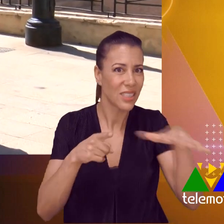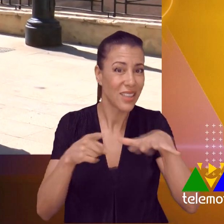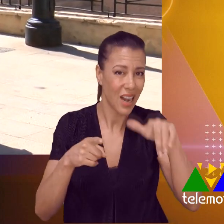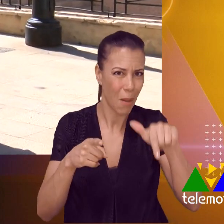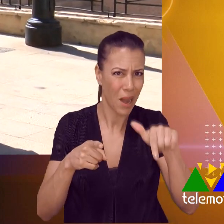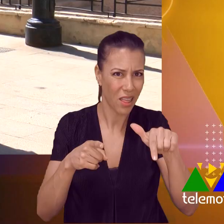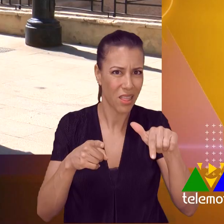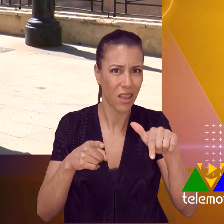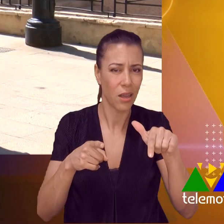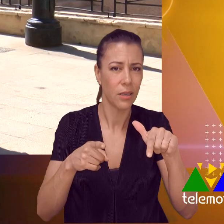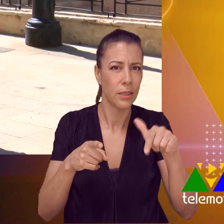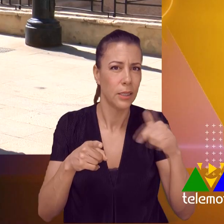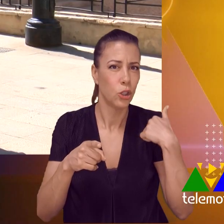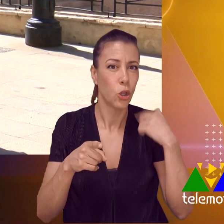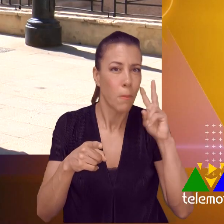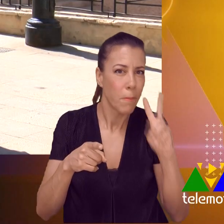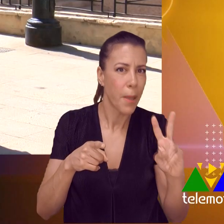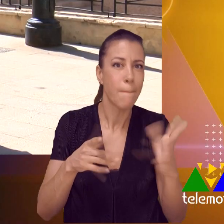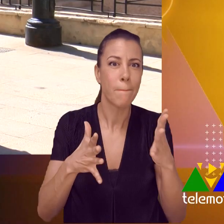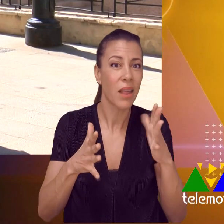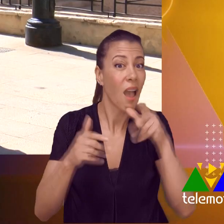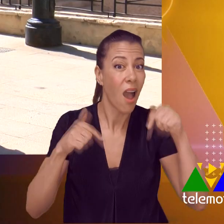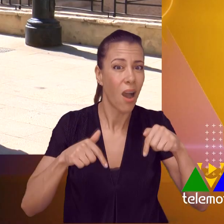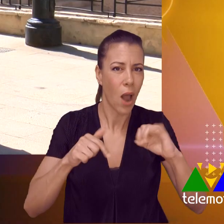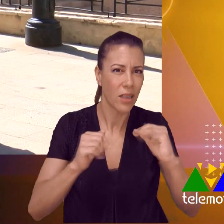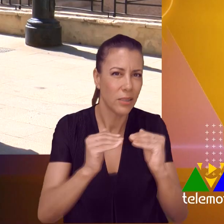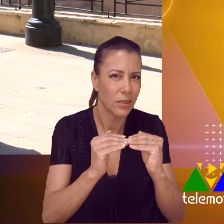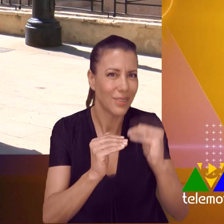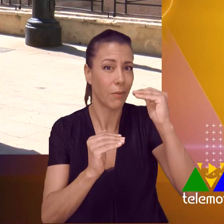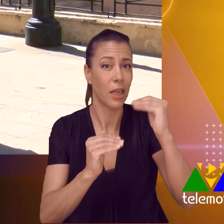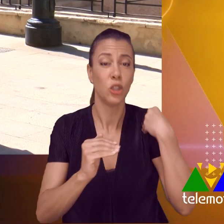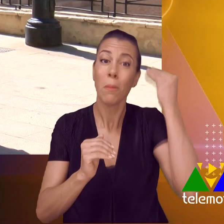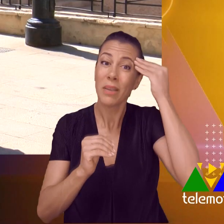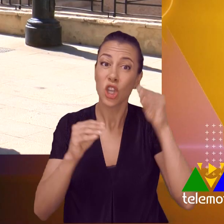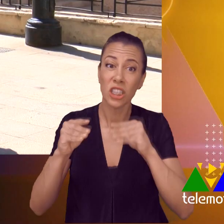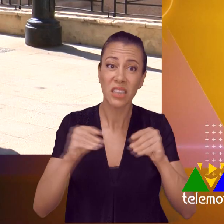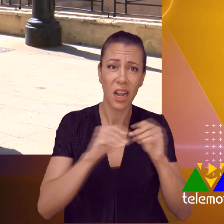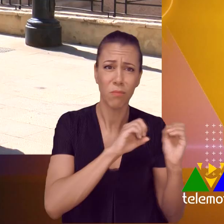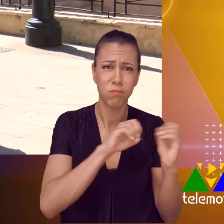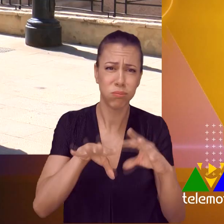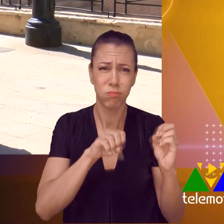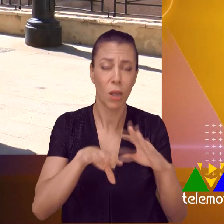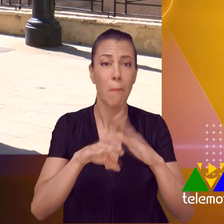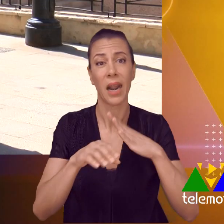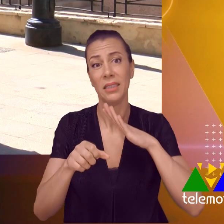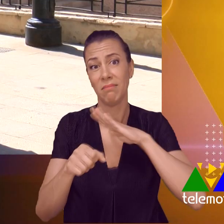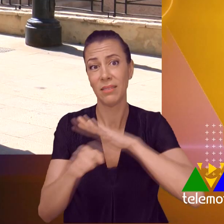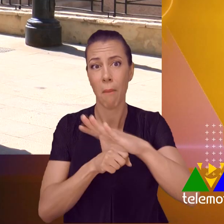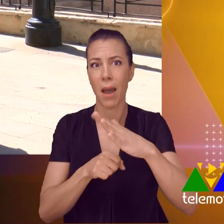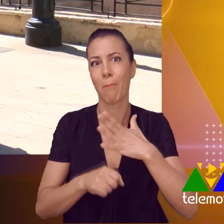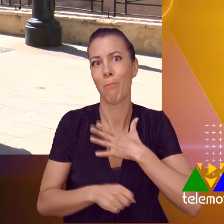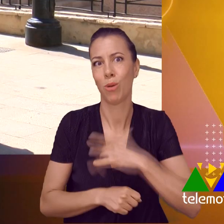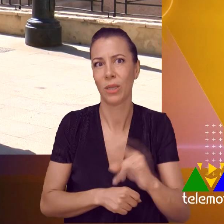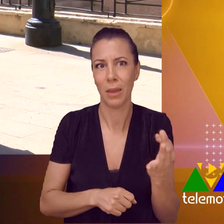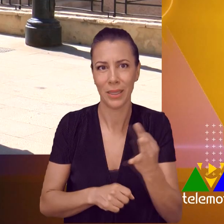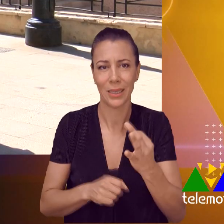está sobreelevada, es decir, que aquí se le echó tierra de alguna manera para tapar posiblemente pues